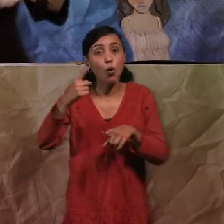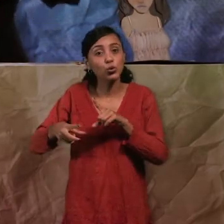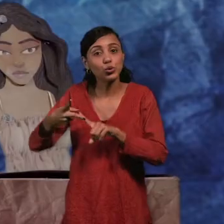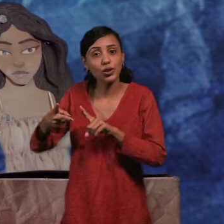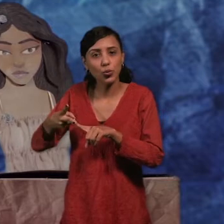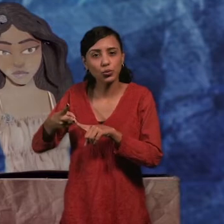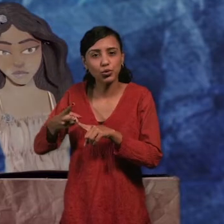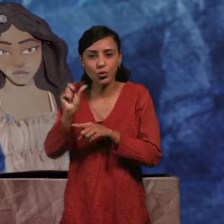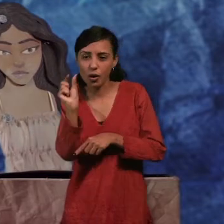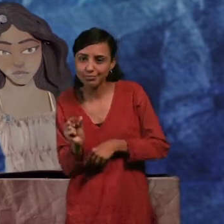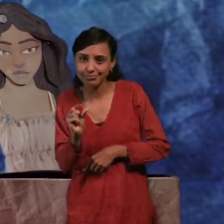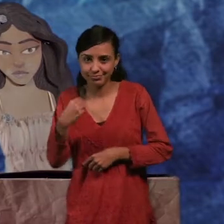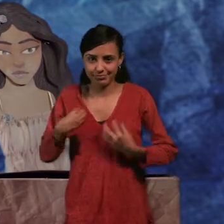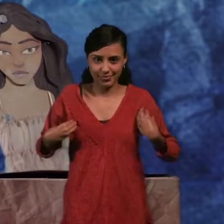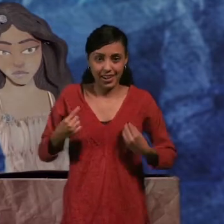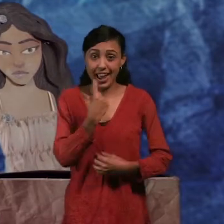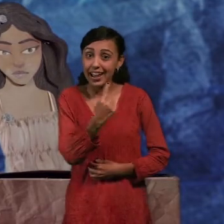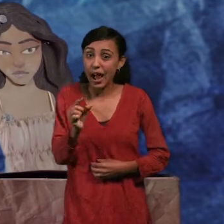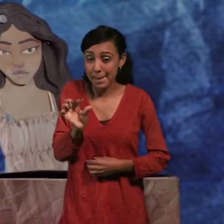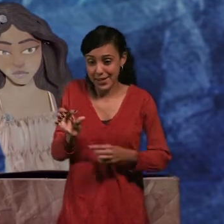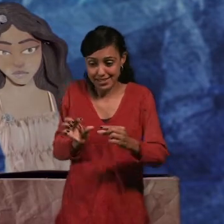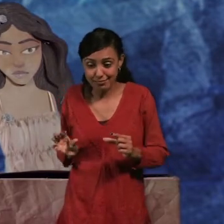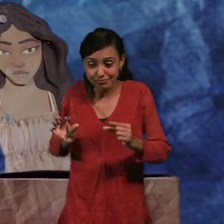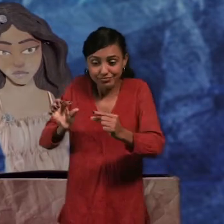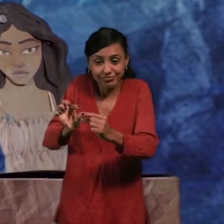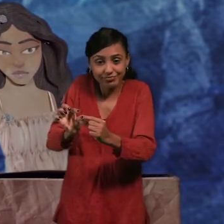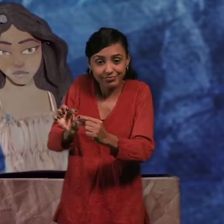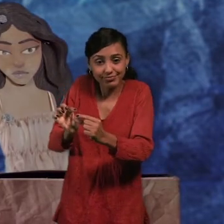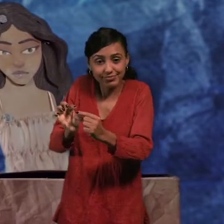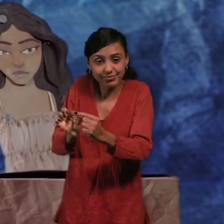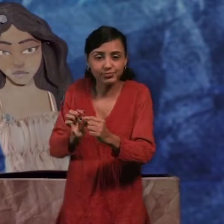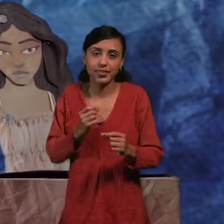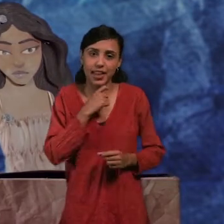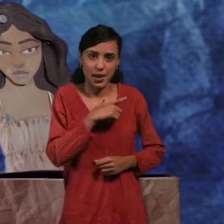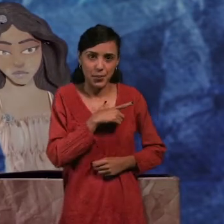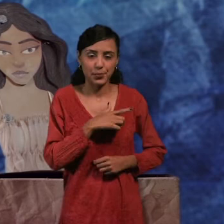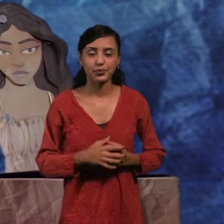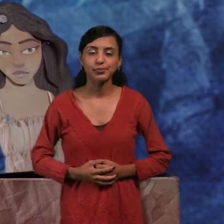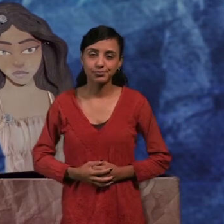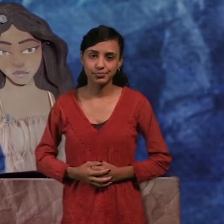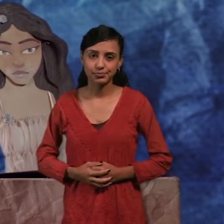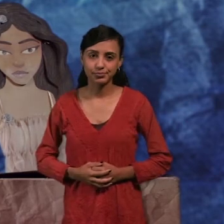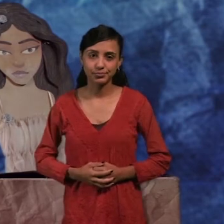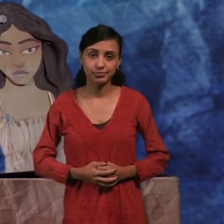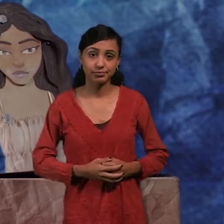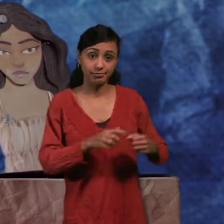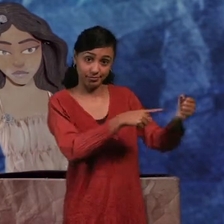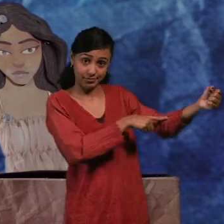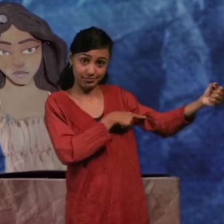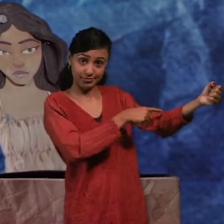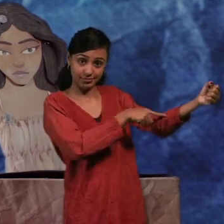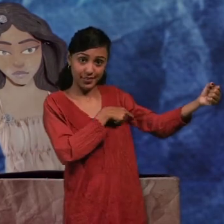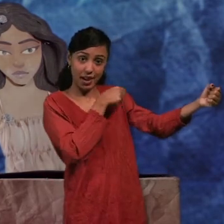que tener en cuenta? Que cada una de las piezas que vamos a unir, por ejemplo, en el brazo,